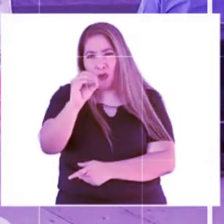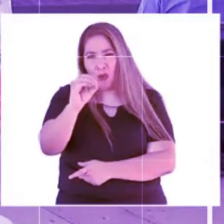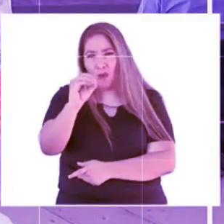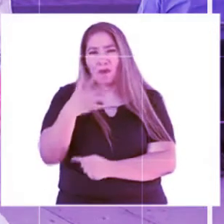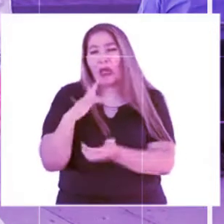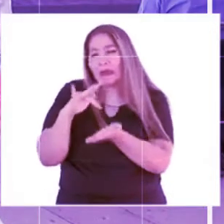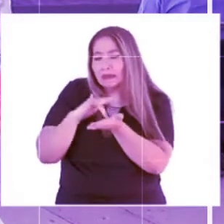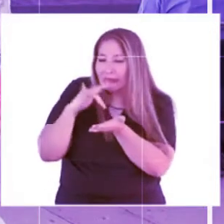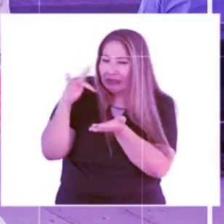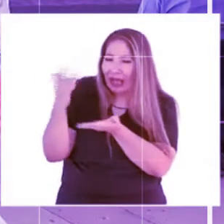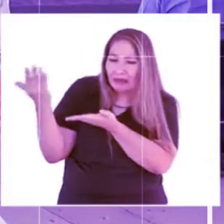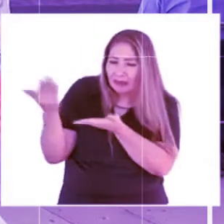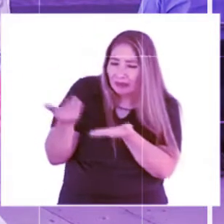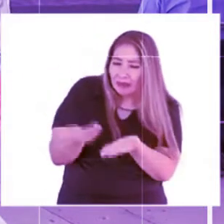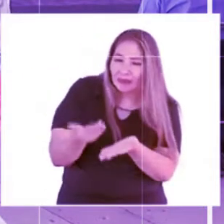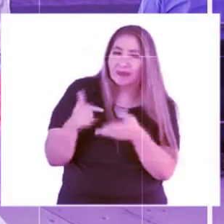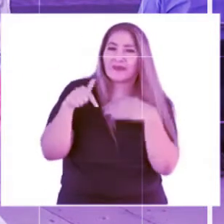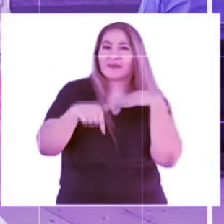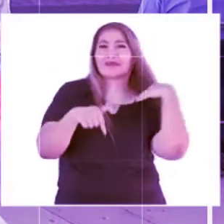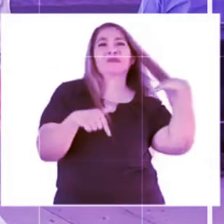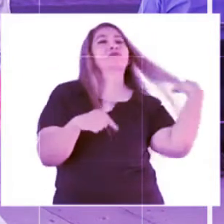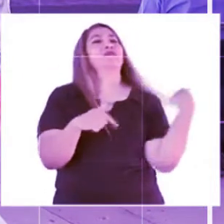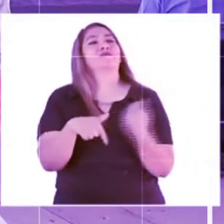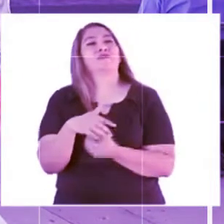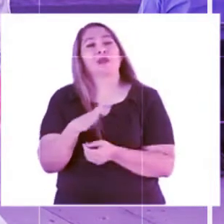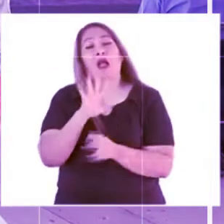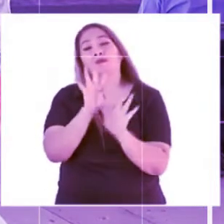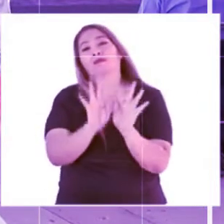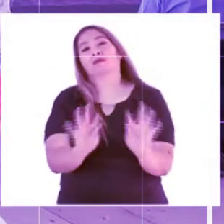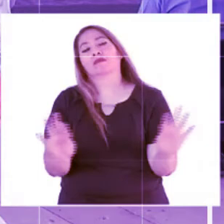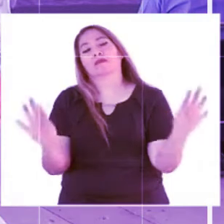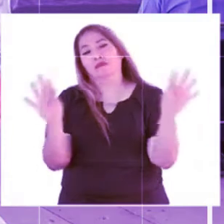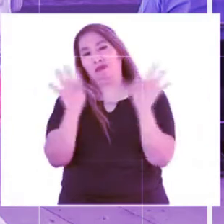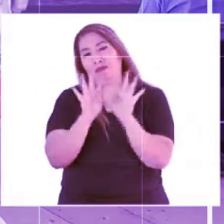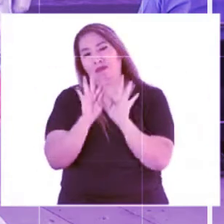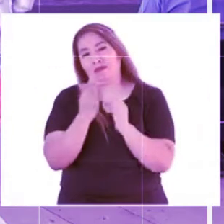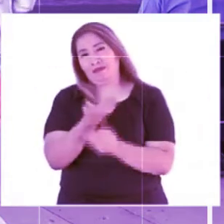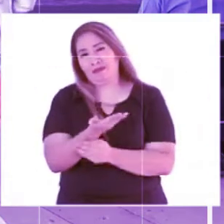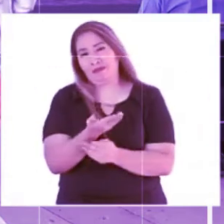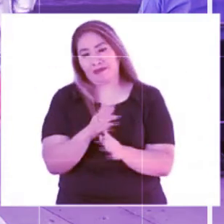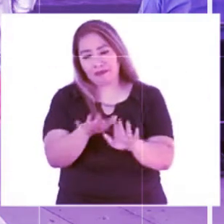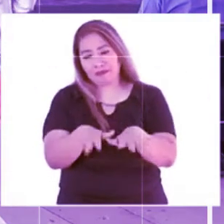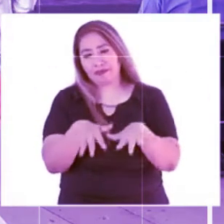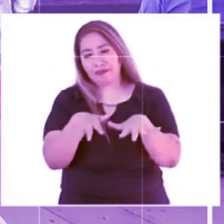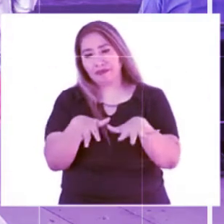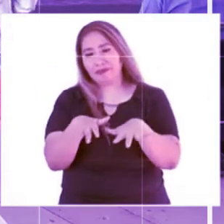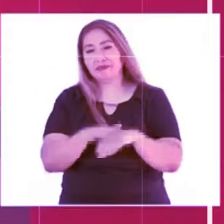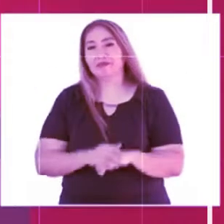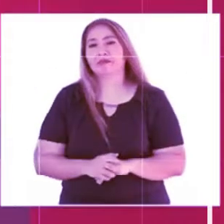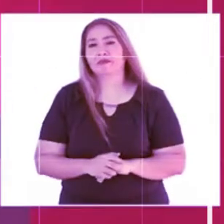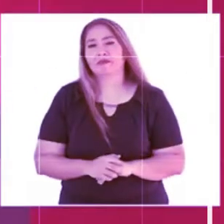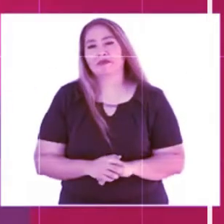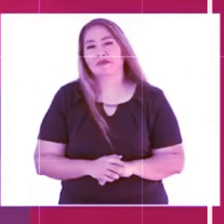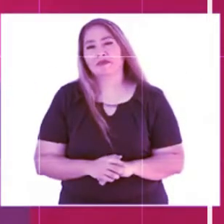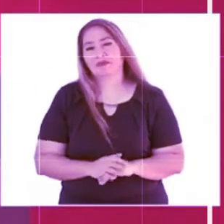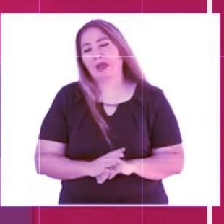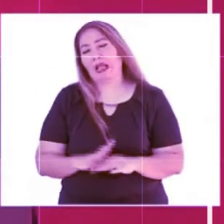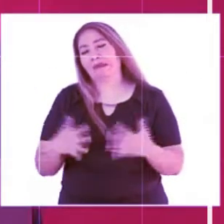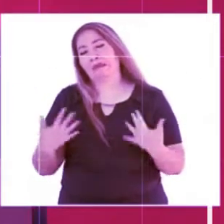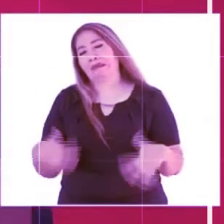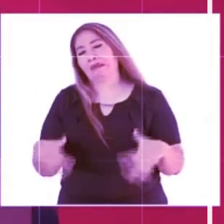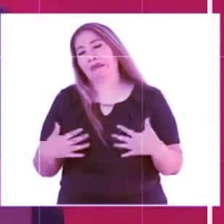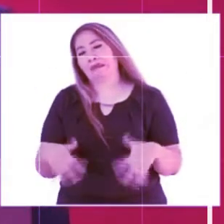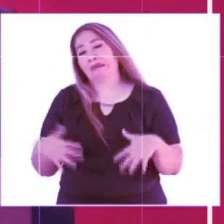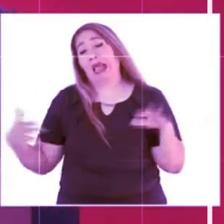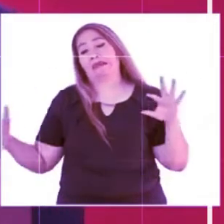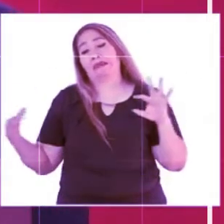además de agradecer su presencia en este importante acto que nos reconcilia